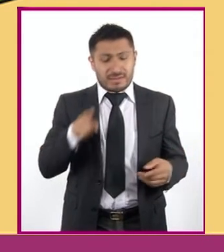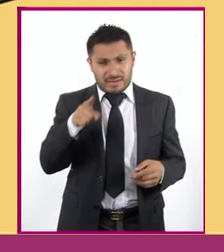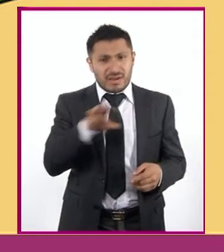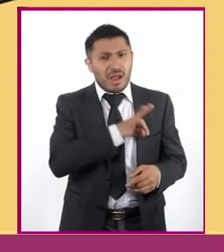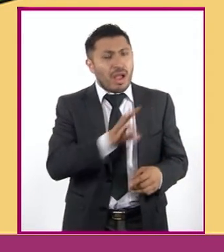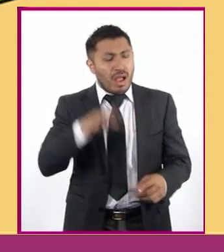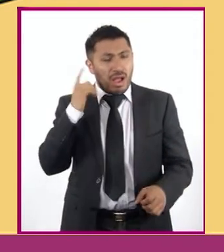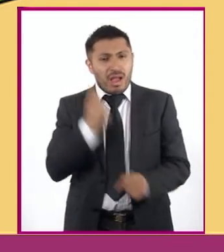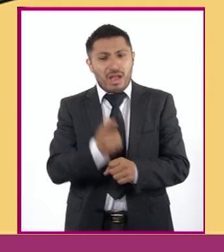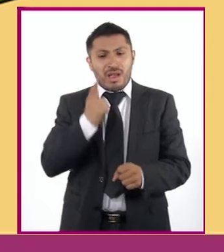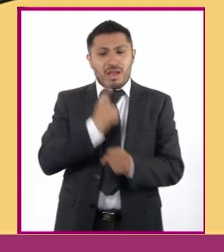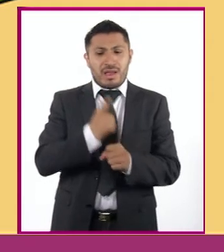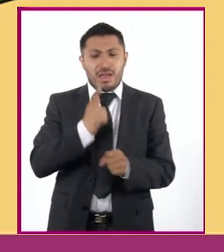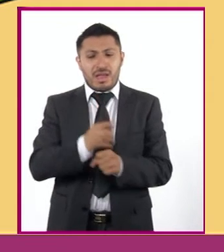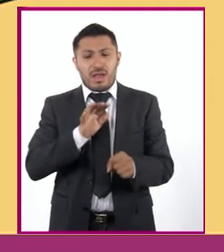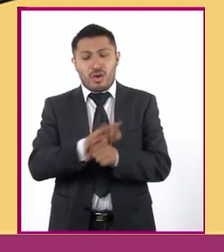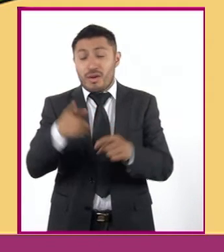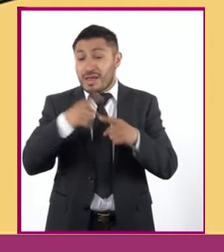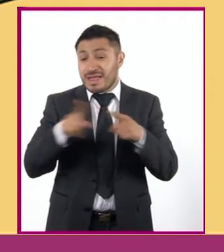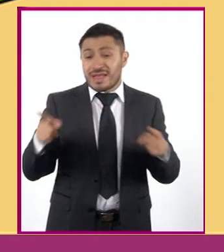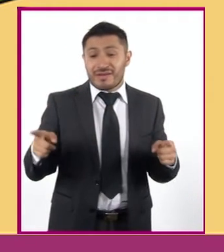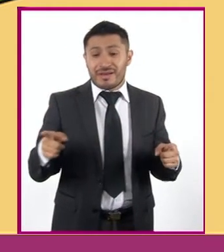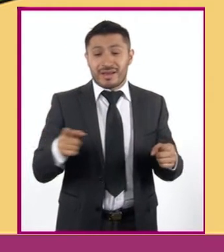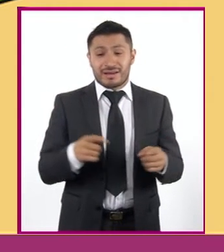¿Lograron identificar las diferencias?